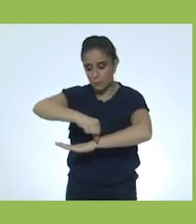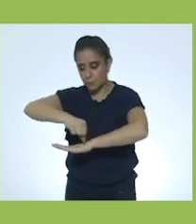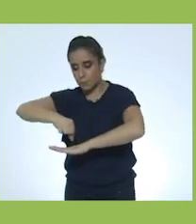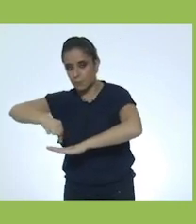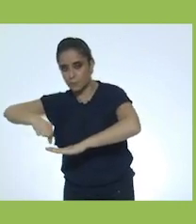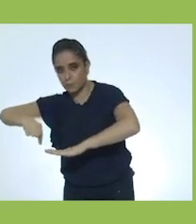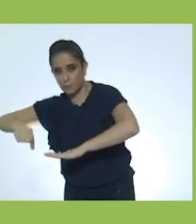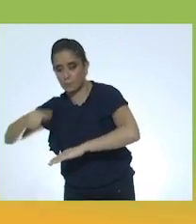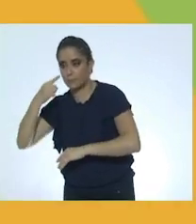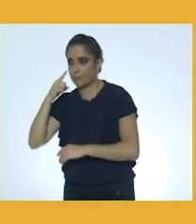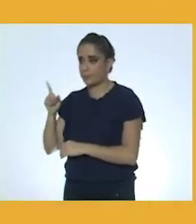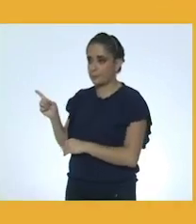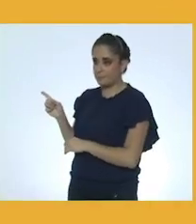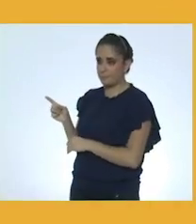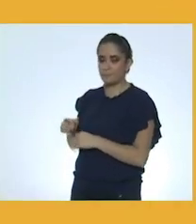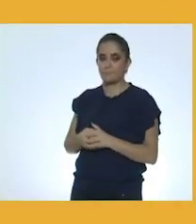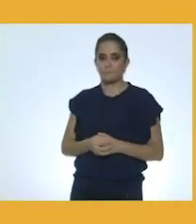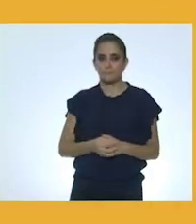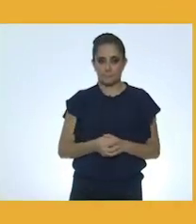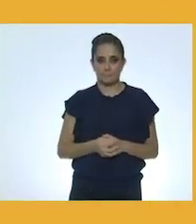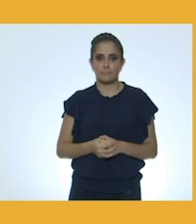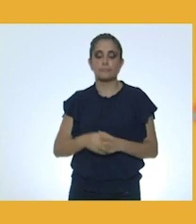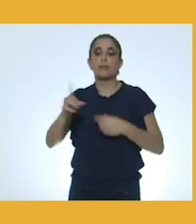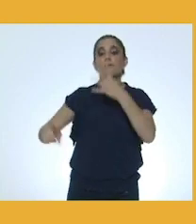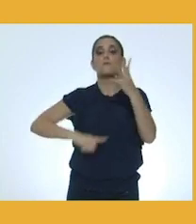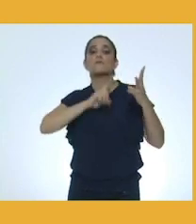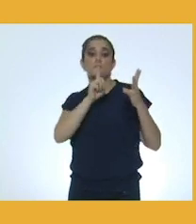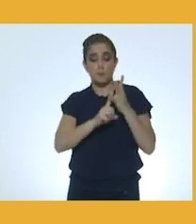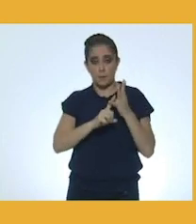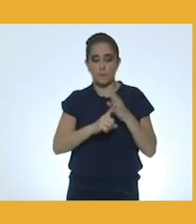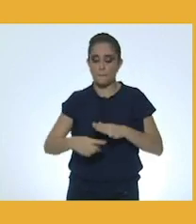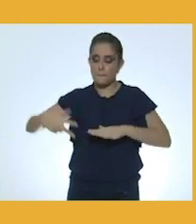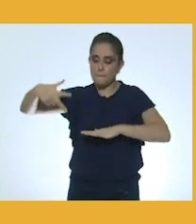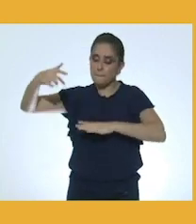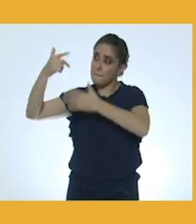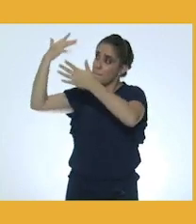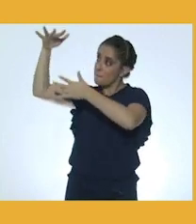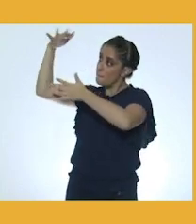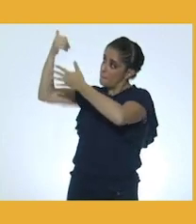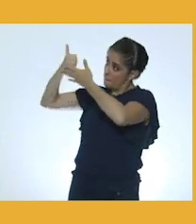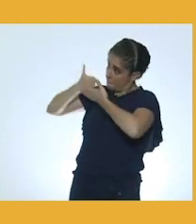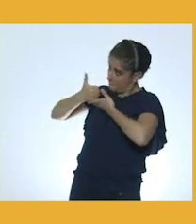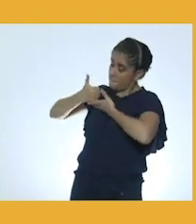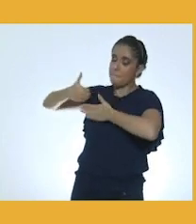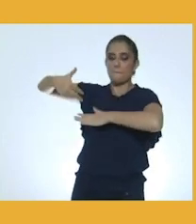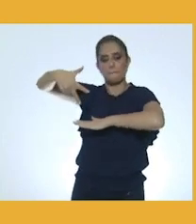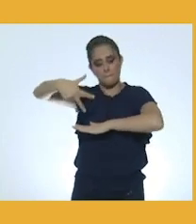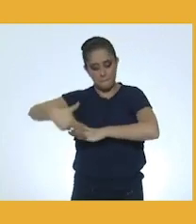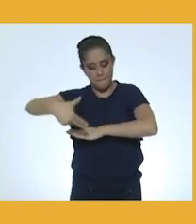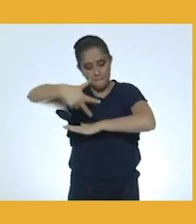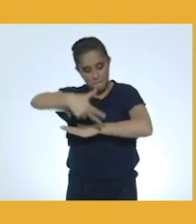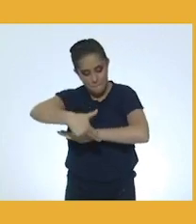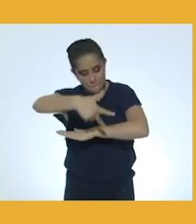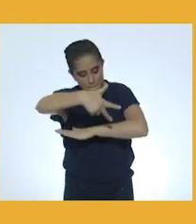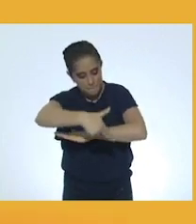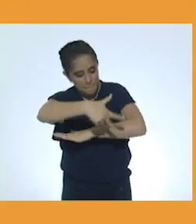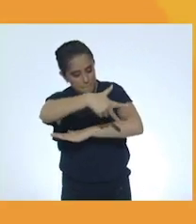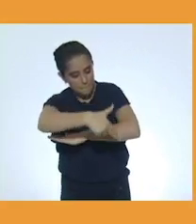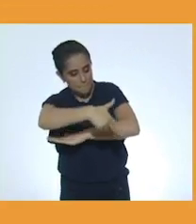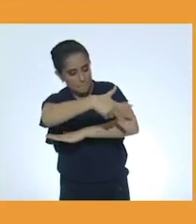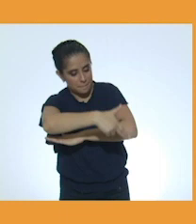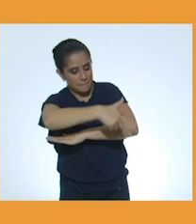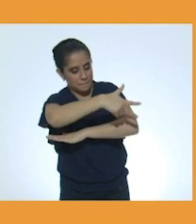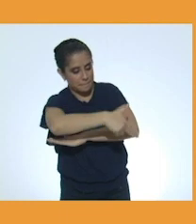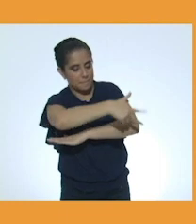horizontal entre los dos puntos. 4. Con ayuda de un adulto, corta sobre la línea horizontal que